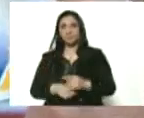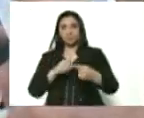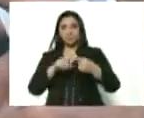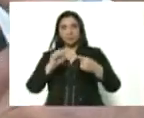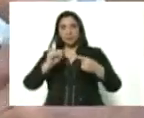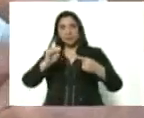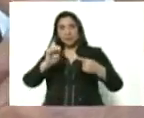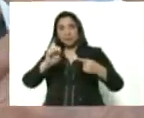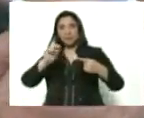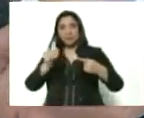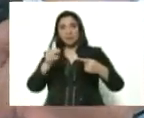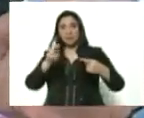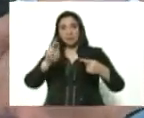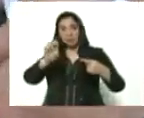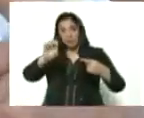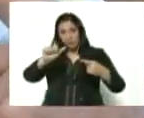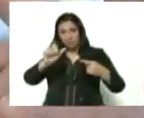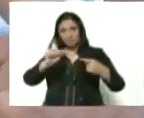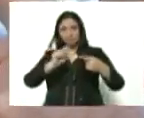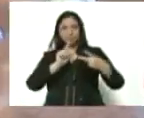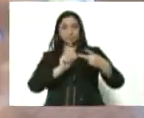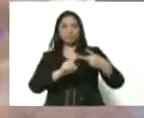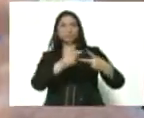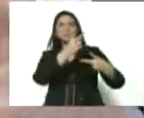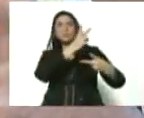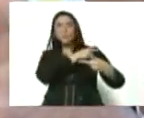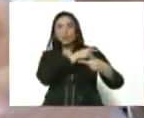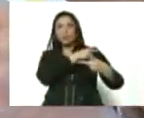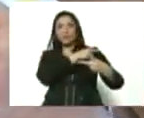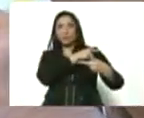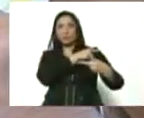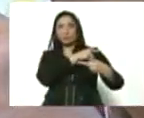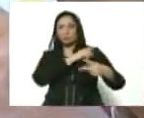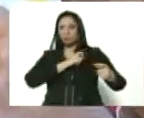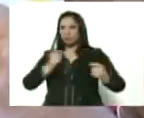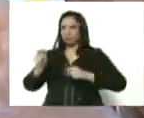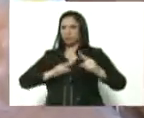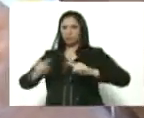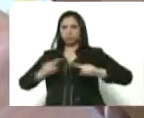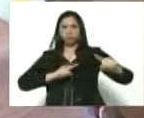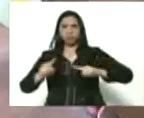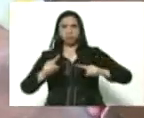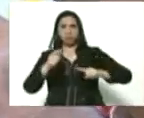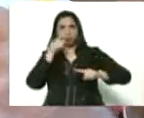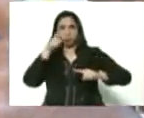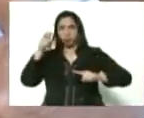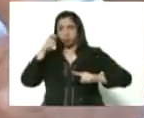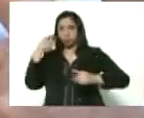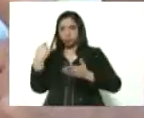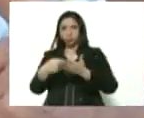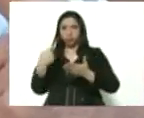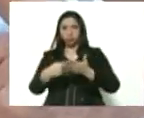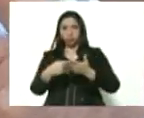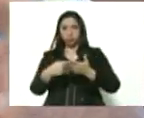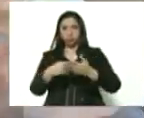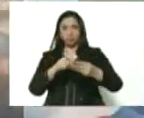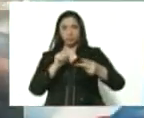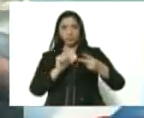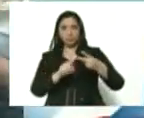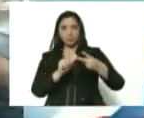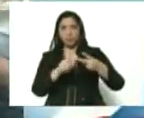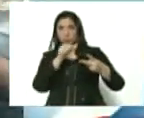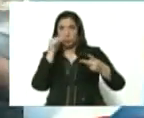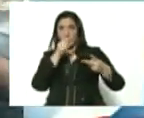Torres, y aquí aparece el jefe logístico de las operaciones, el que proporcionaba el dinero, el que traficaba la